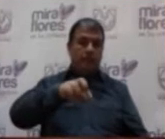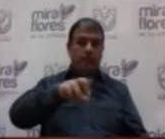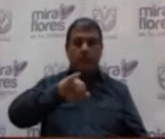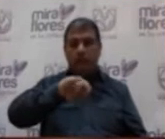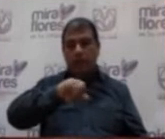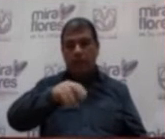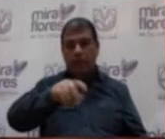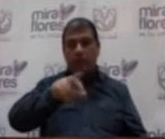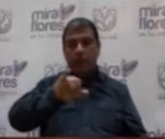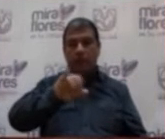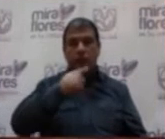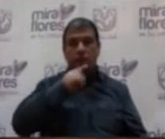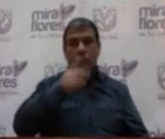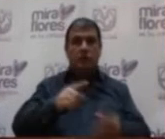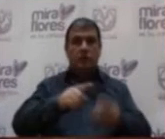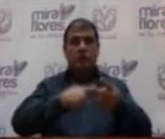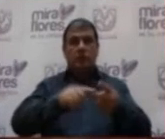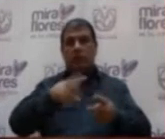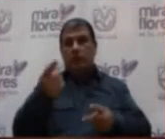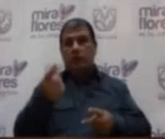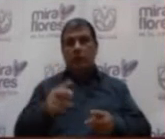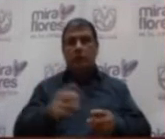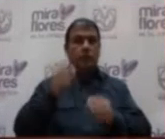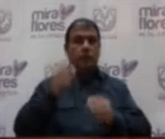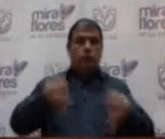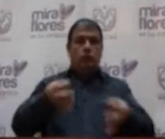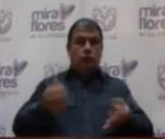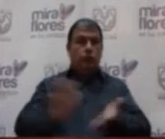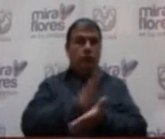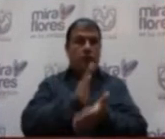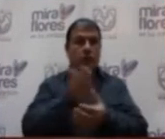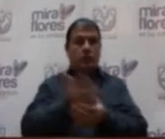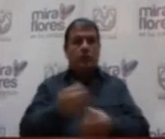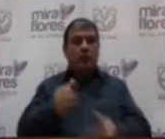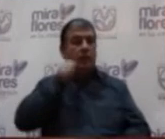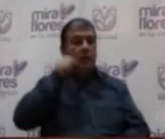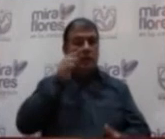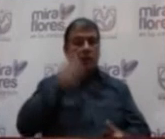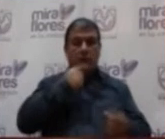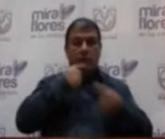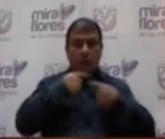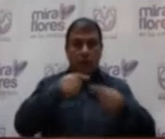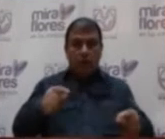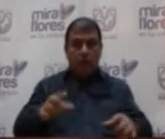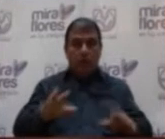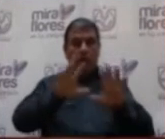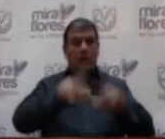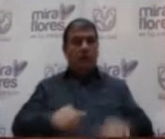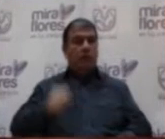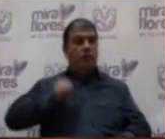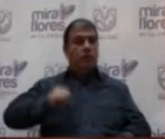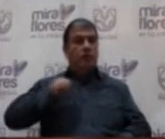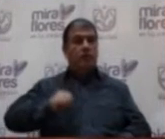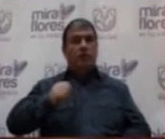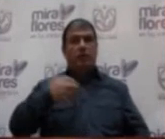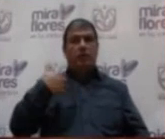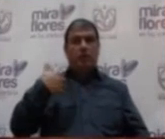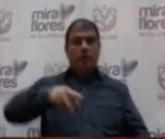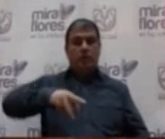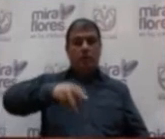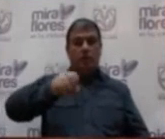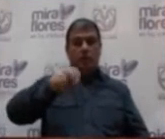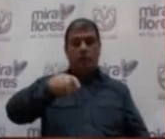comercialización. Ese es uno de ellos. Y el otro documento es que ayer hemos recibido una comunicación de la Municipalidad de Montevideo y la